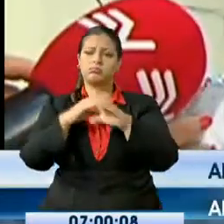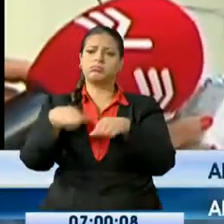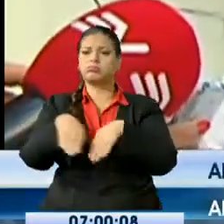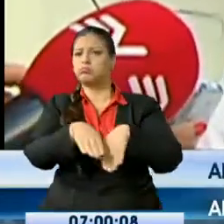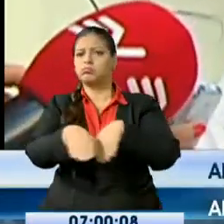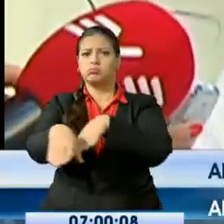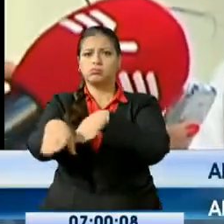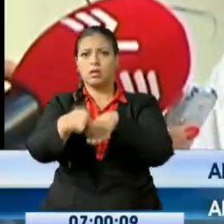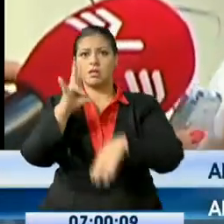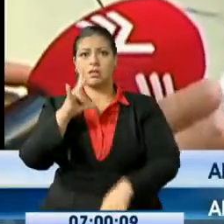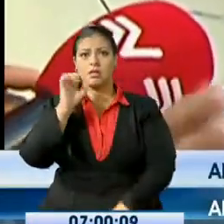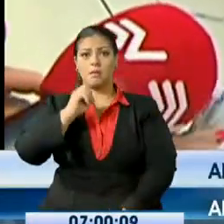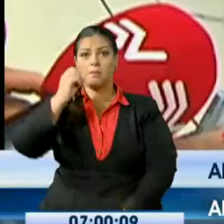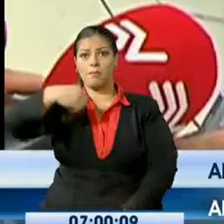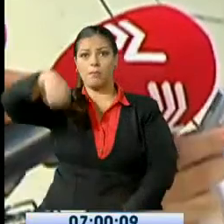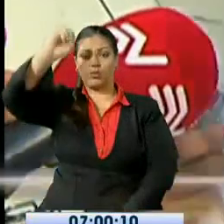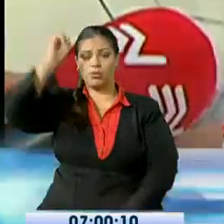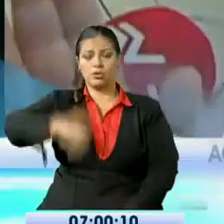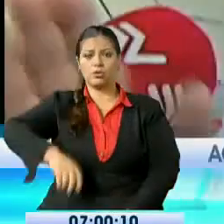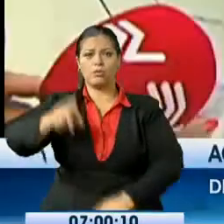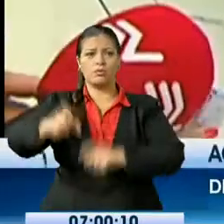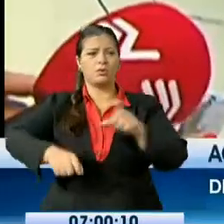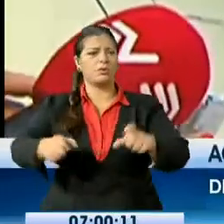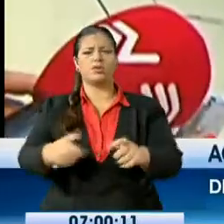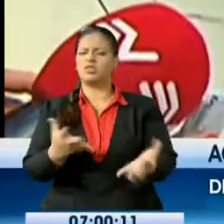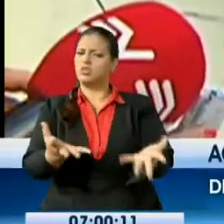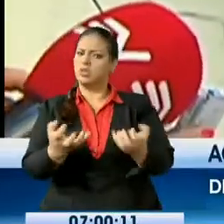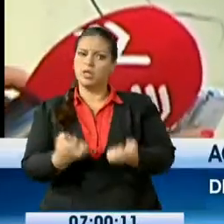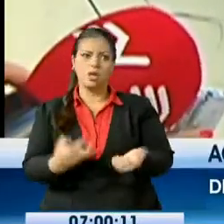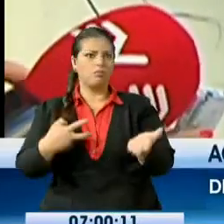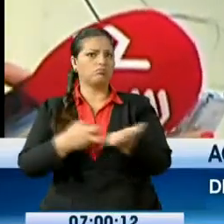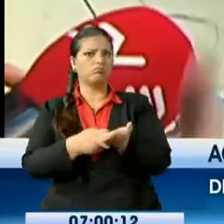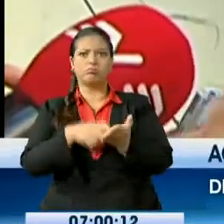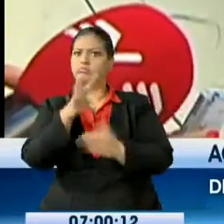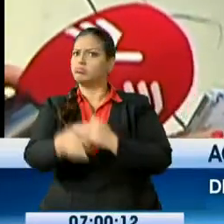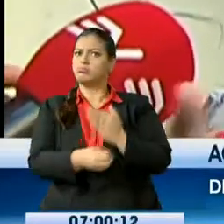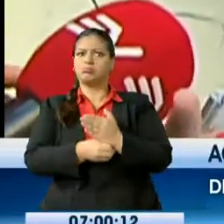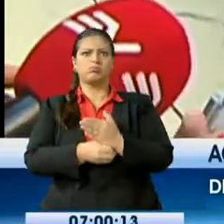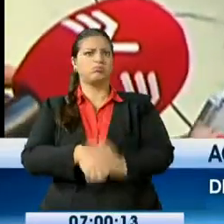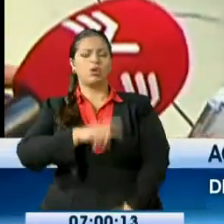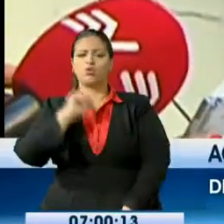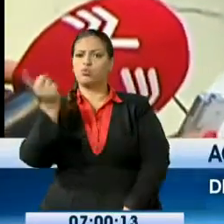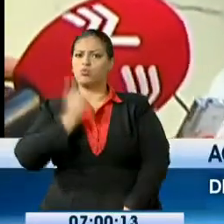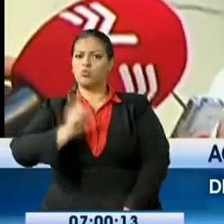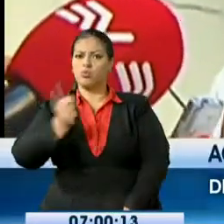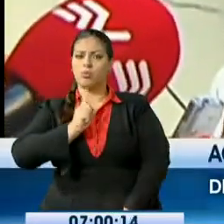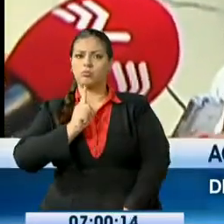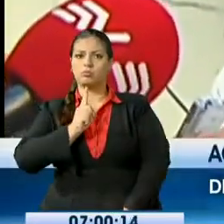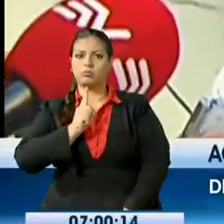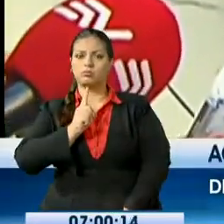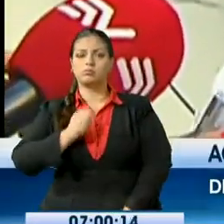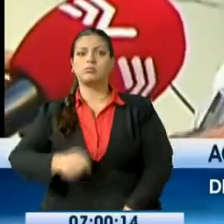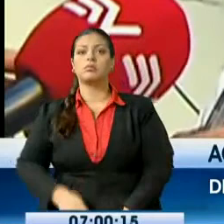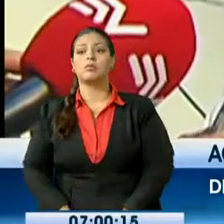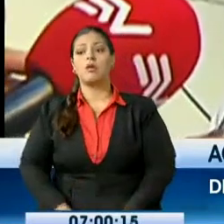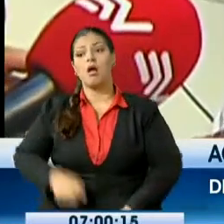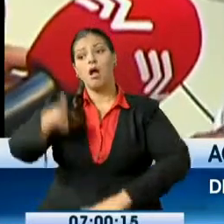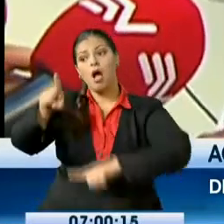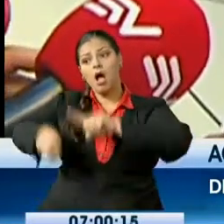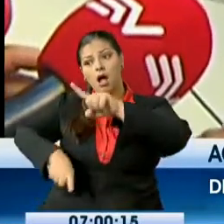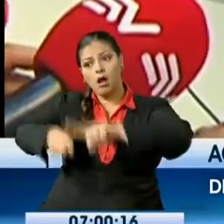gente a lo largo de un año son dice no queremos aumento. Pero también dice la gente, si el